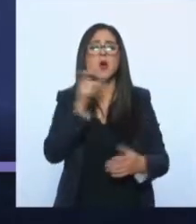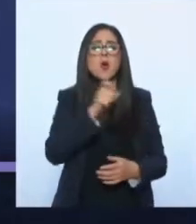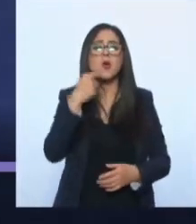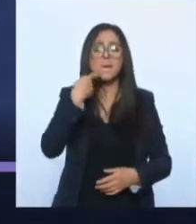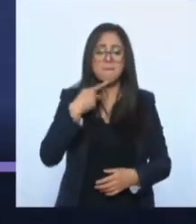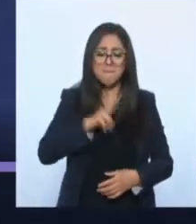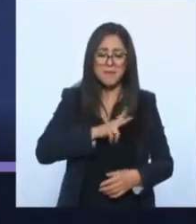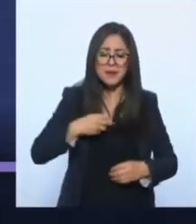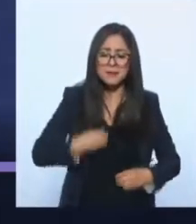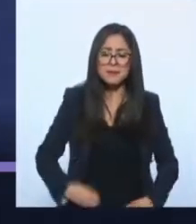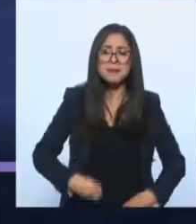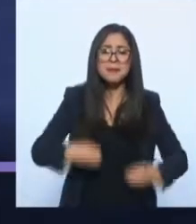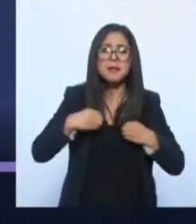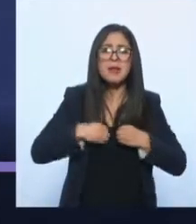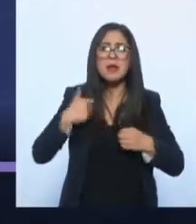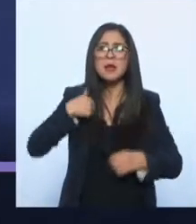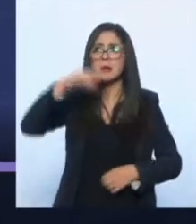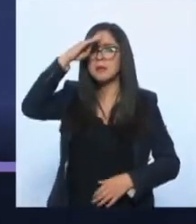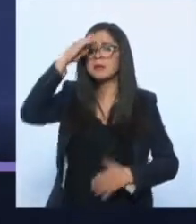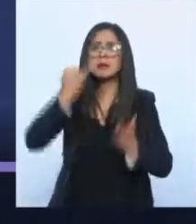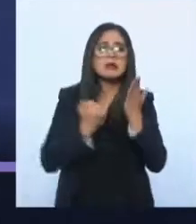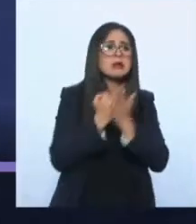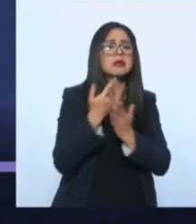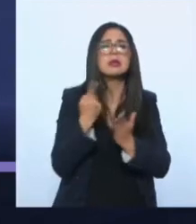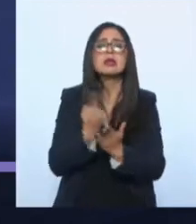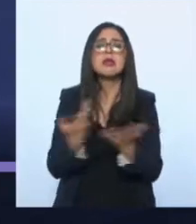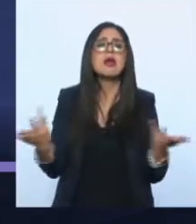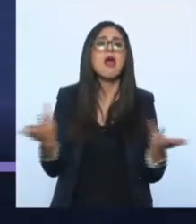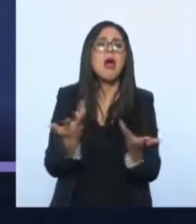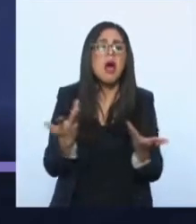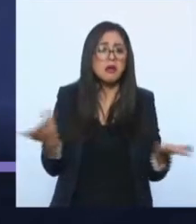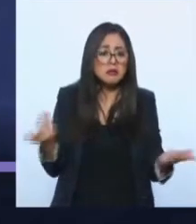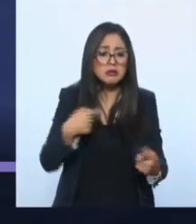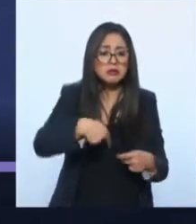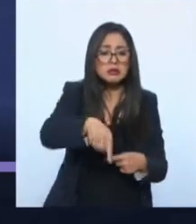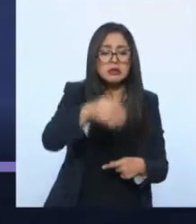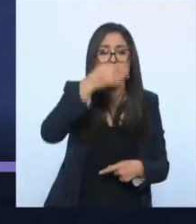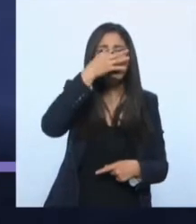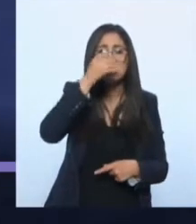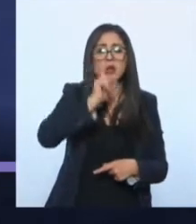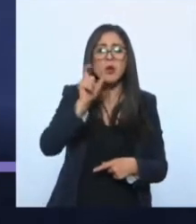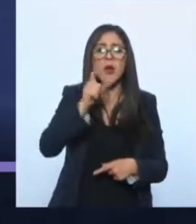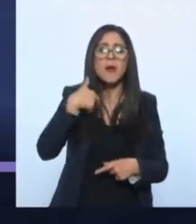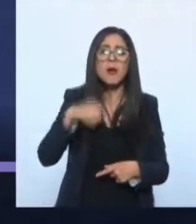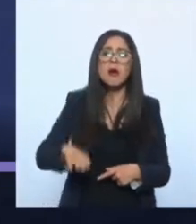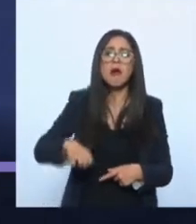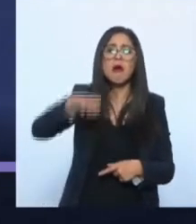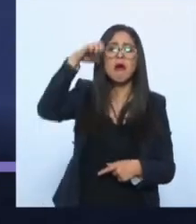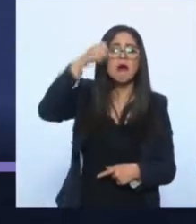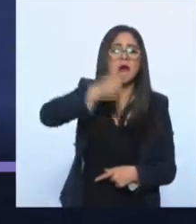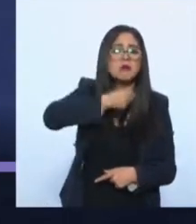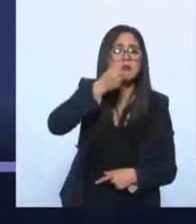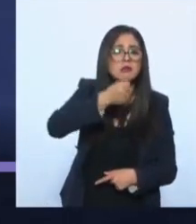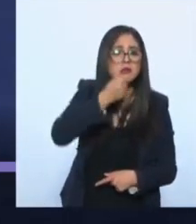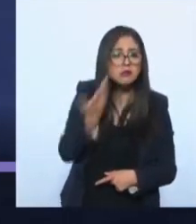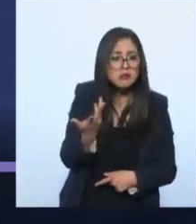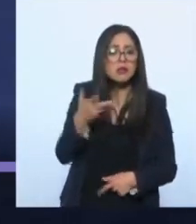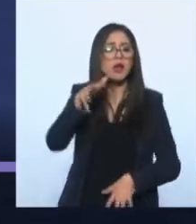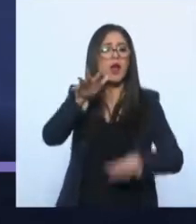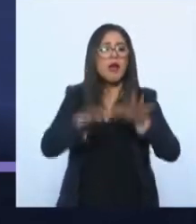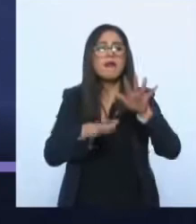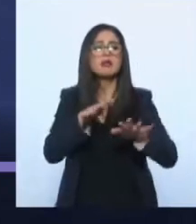vida, donde estamos decidiendo qué vamos a hacer ya muy cercano a la edad de retiro. Y muchas veces llegamos